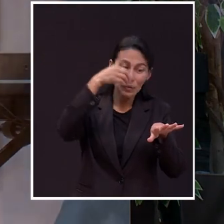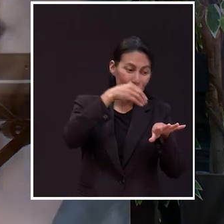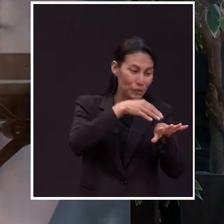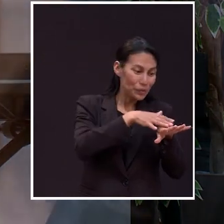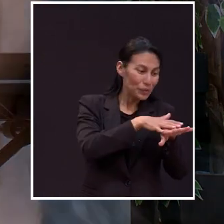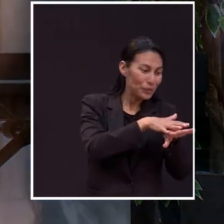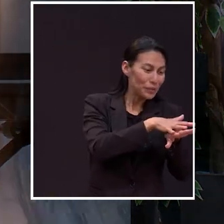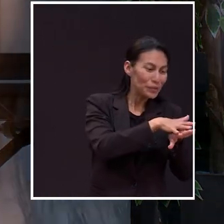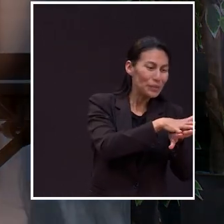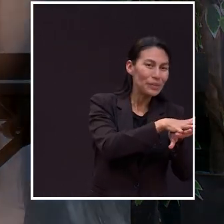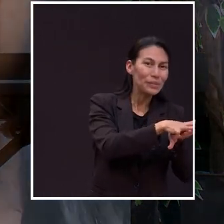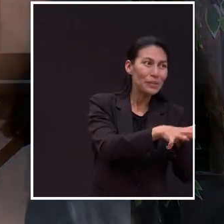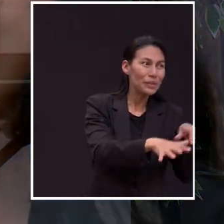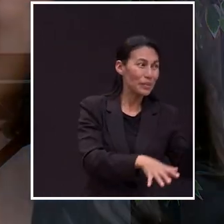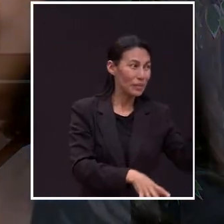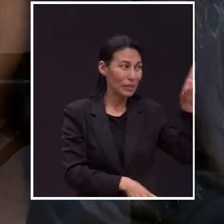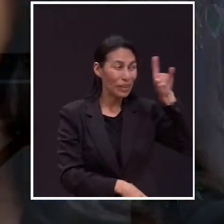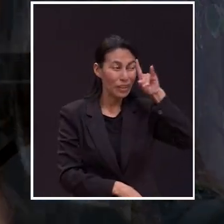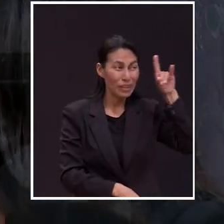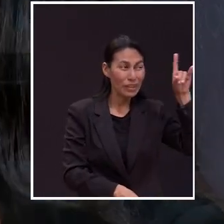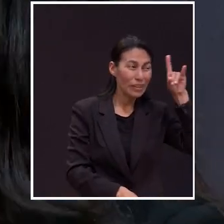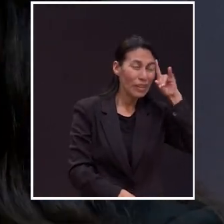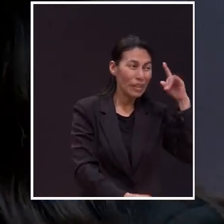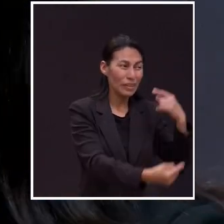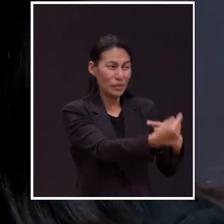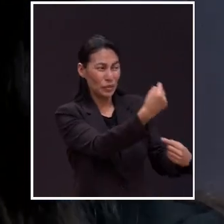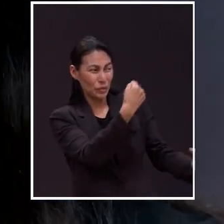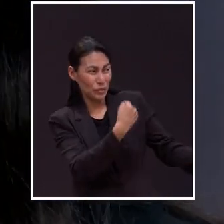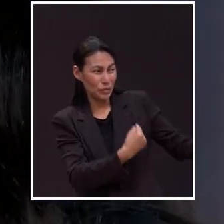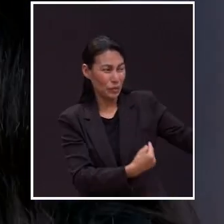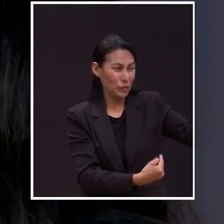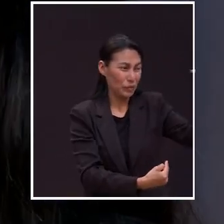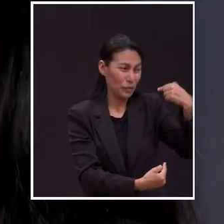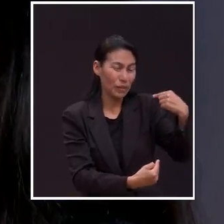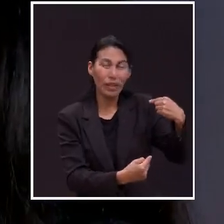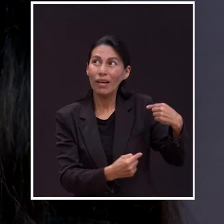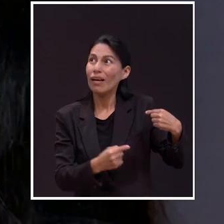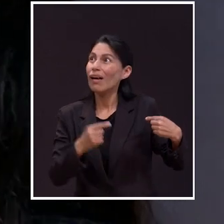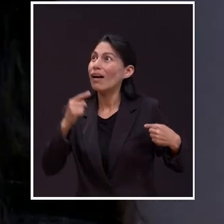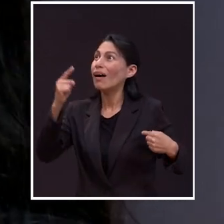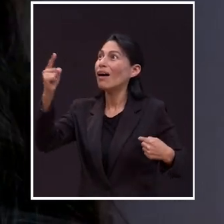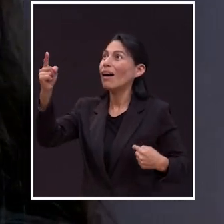paz, me dio el escudo de la fe,